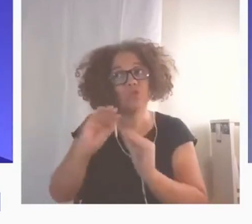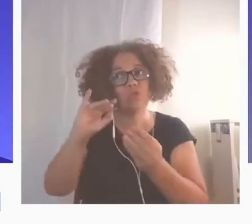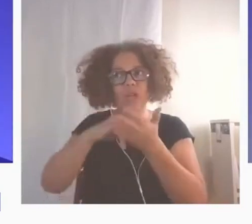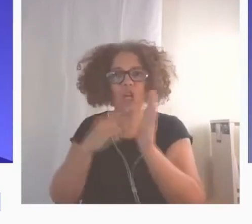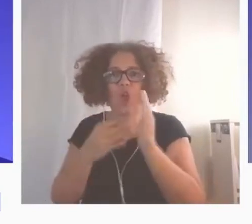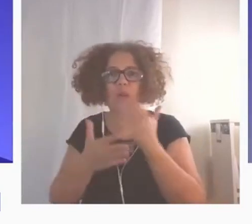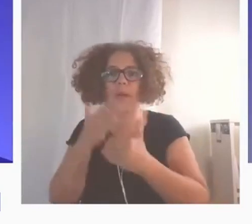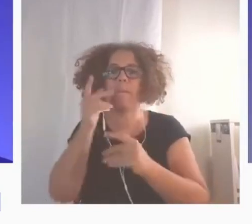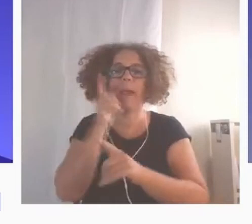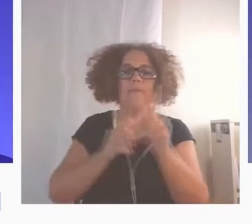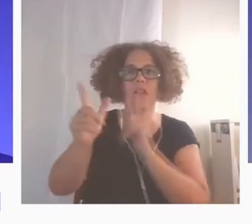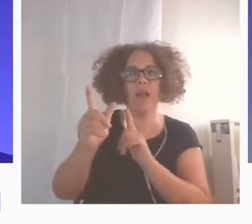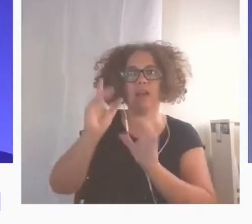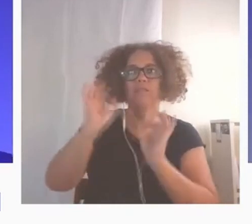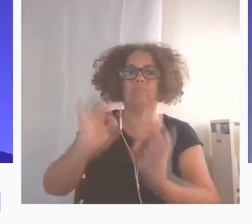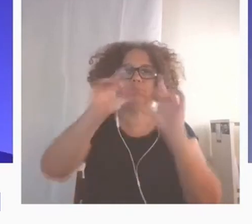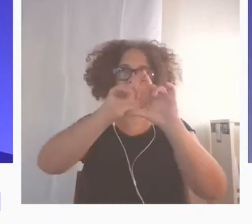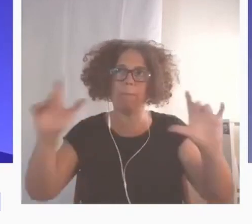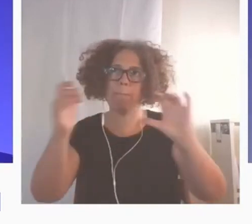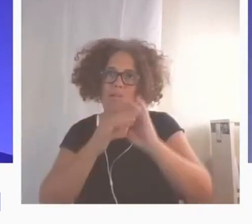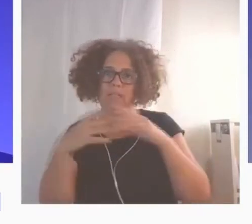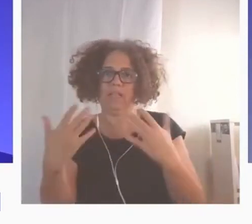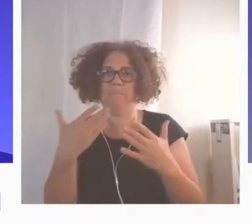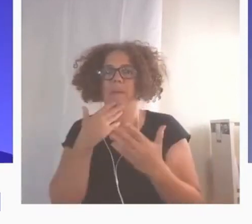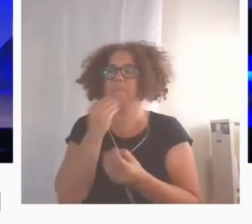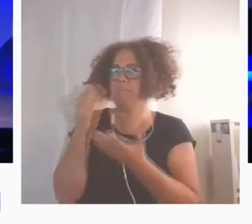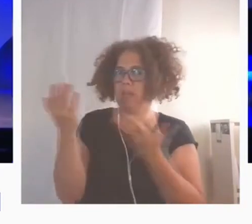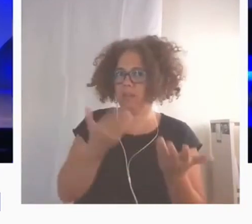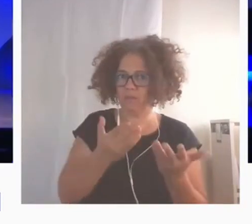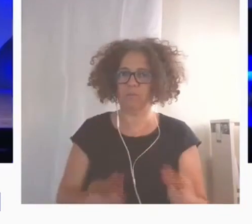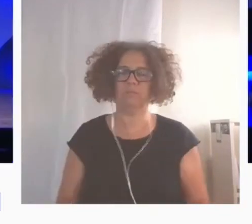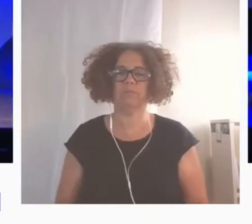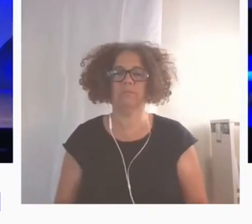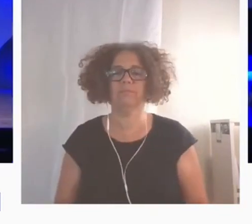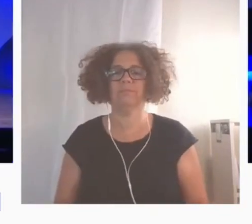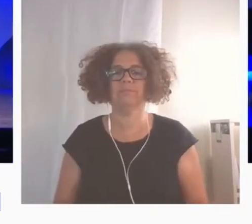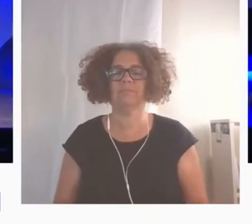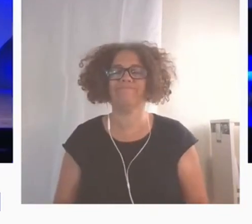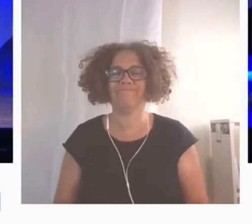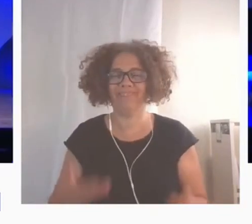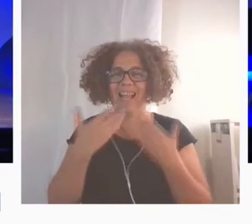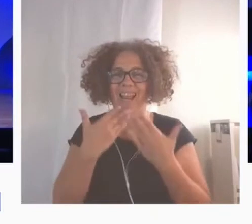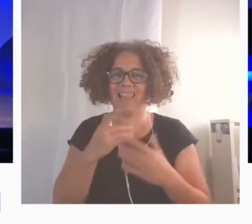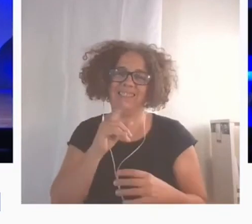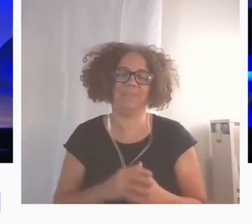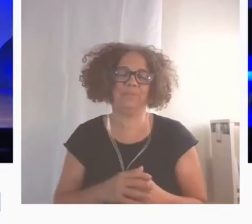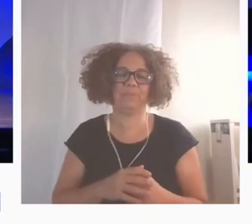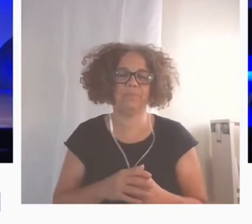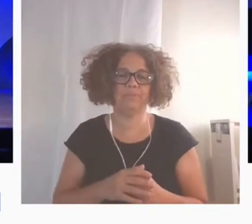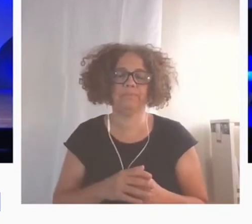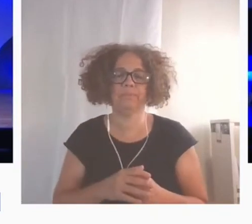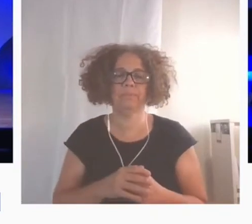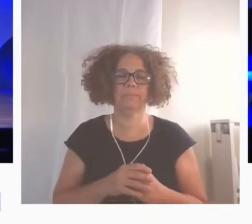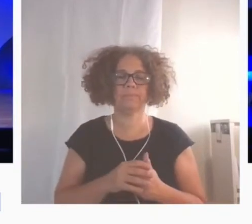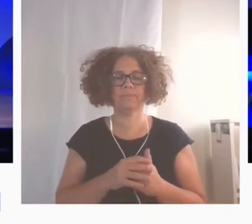de viajes de empresas. Antonio, buenos días, bienvenido. Gracias, buenos días. Muy bien, muchas gracias por estar aquí. Así que vamos a escuchar